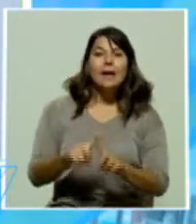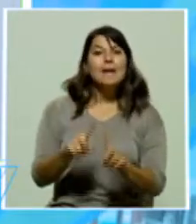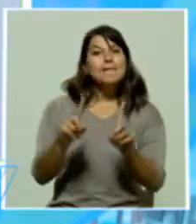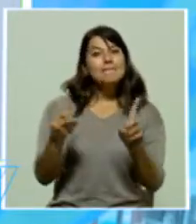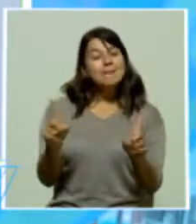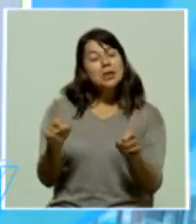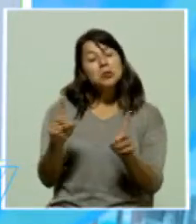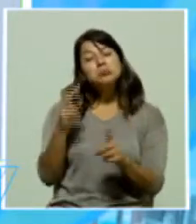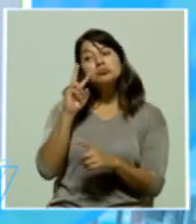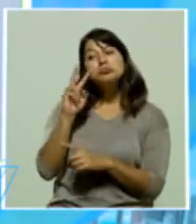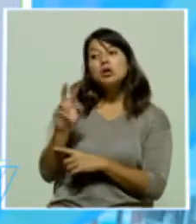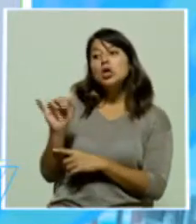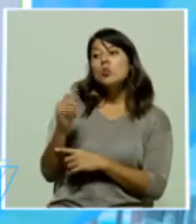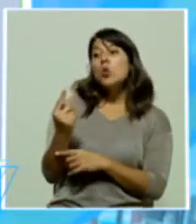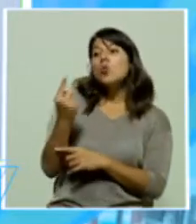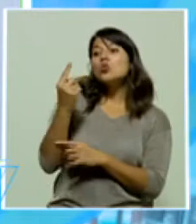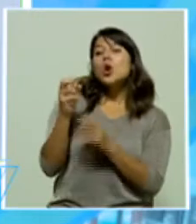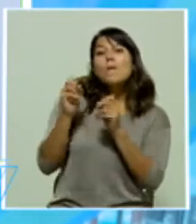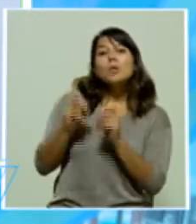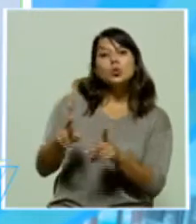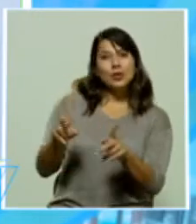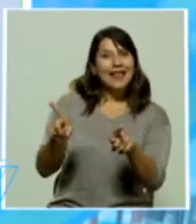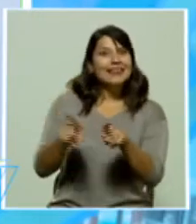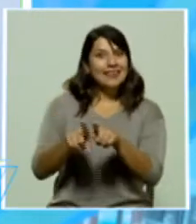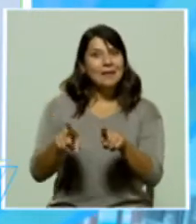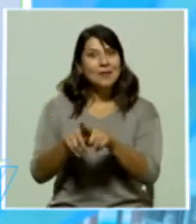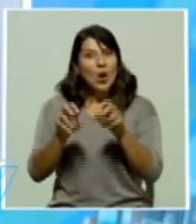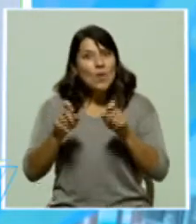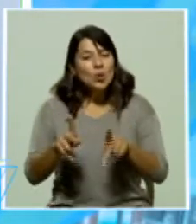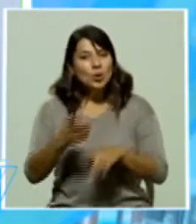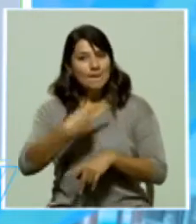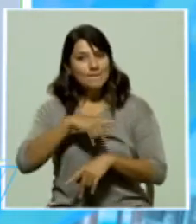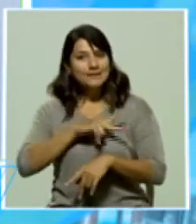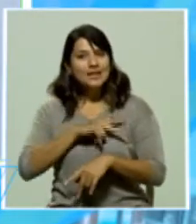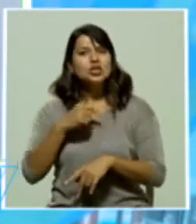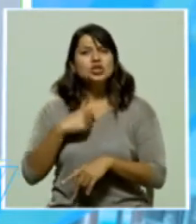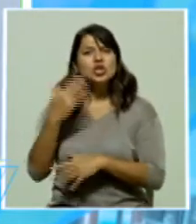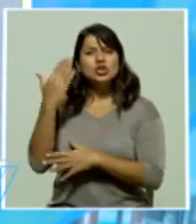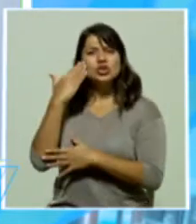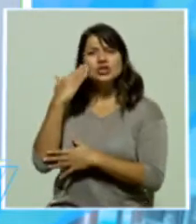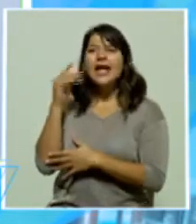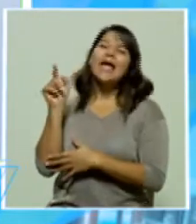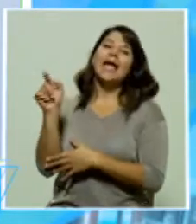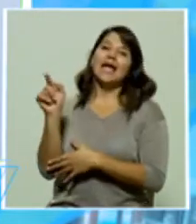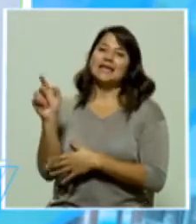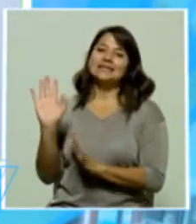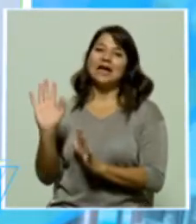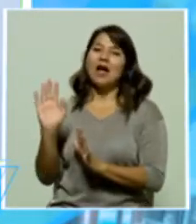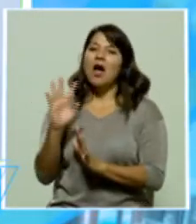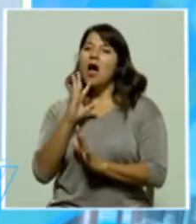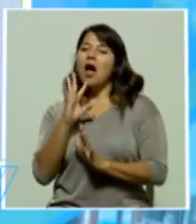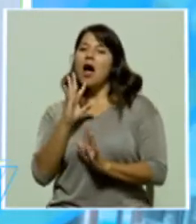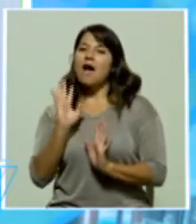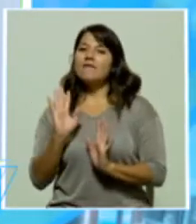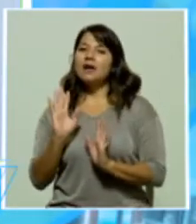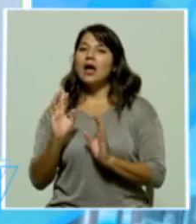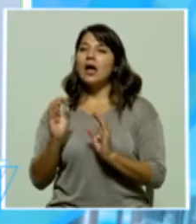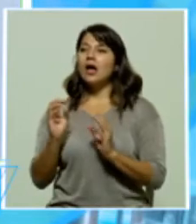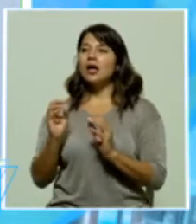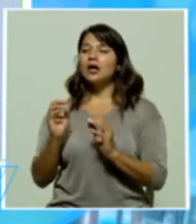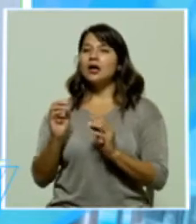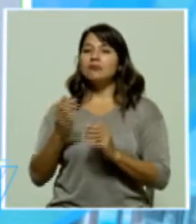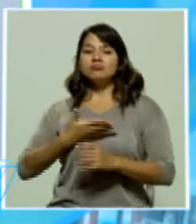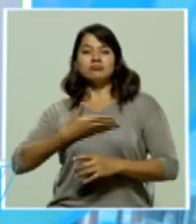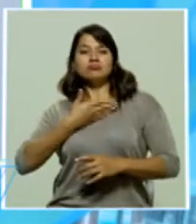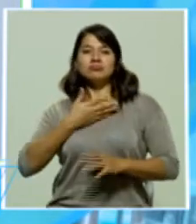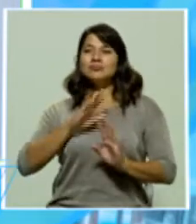una oportunidad única, además personal. Yo entiendo que Fran es muy modesta, pero tiene muchísima experiencia en documental fuera del país,